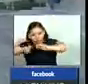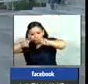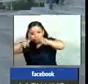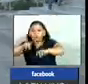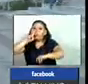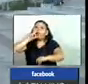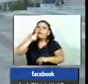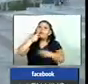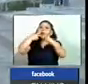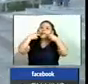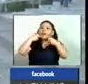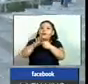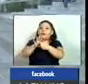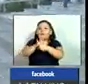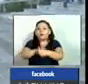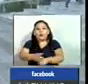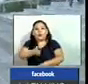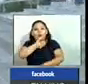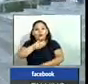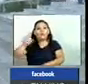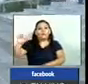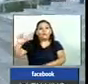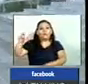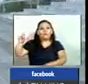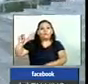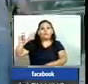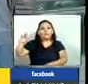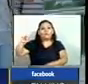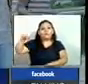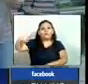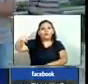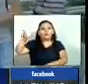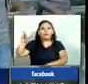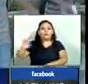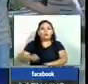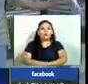con imágenes e informe de Enrique López Noticiero Hechos